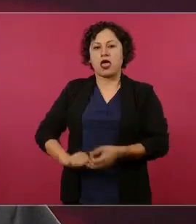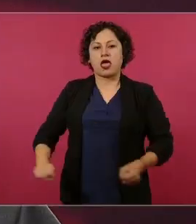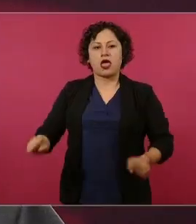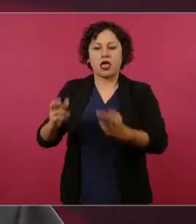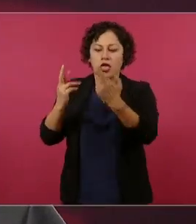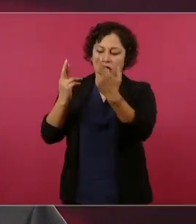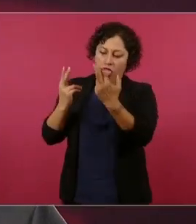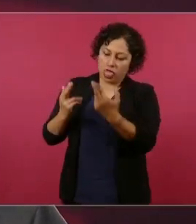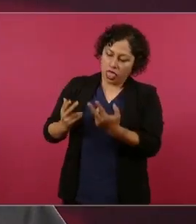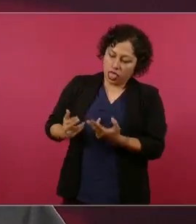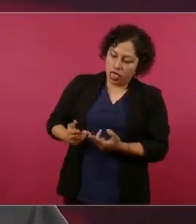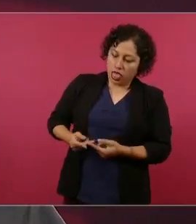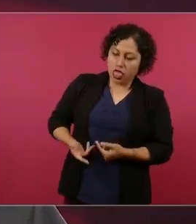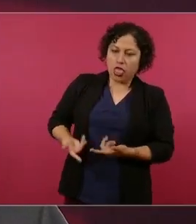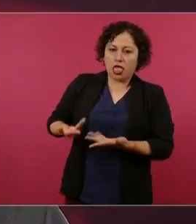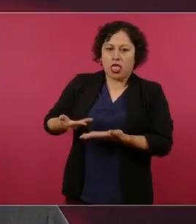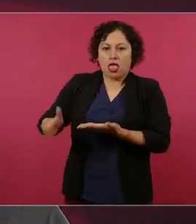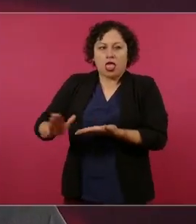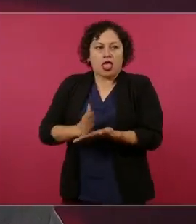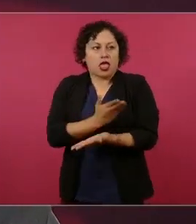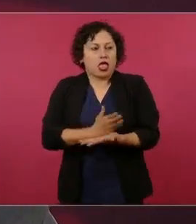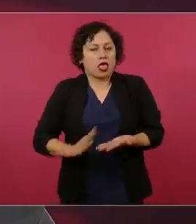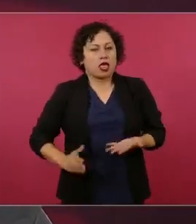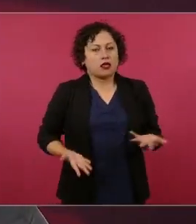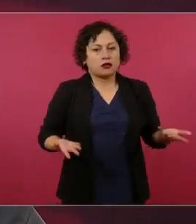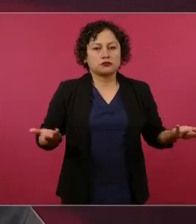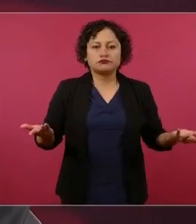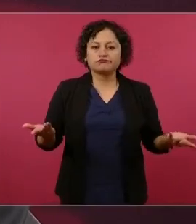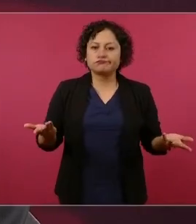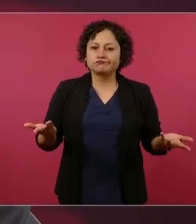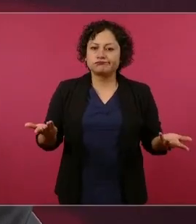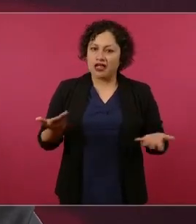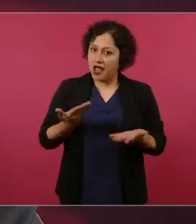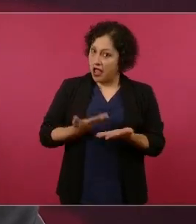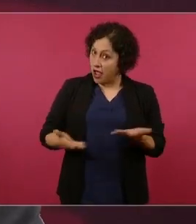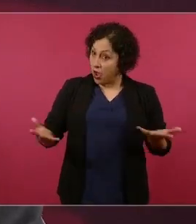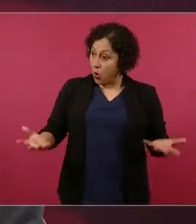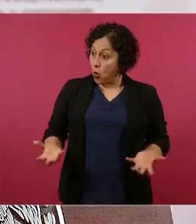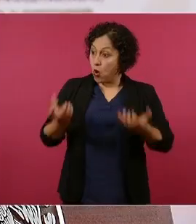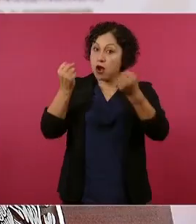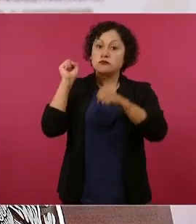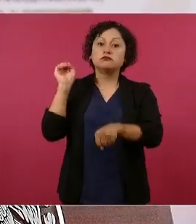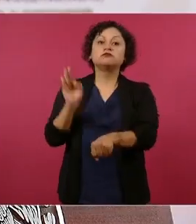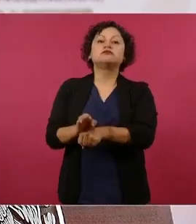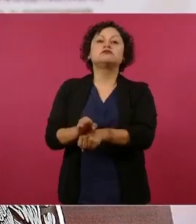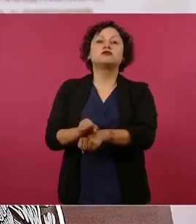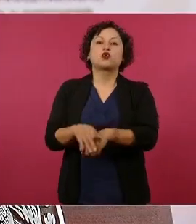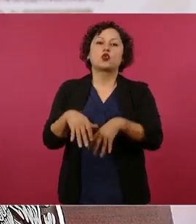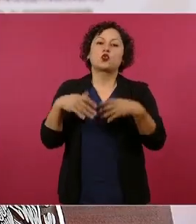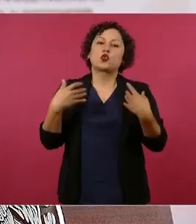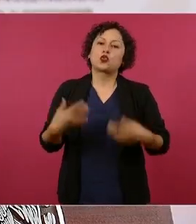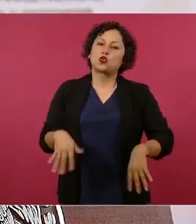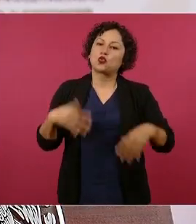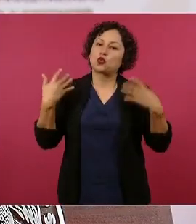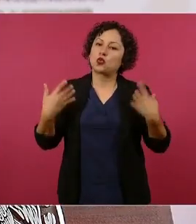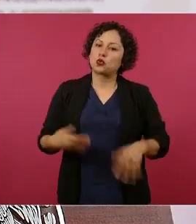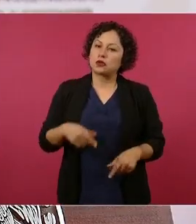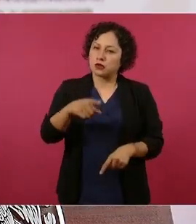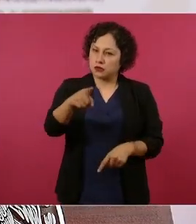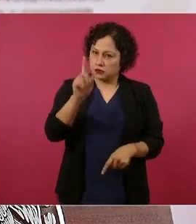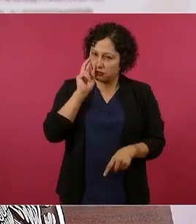cómo responden ante las necesidades del país. Pero además, en 6 años, y esto parece